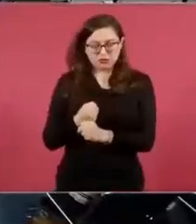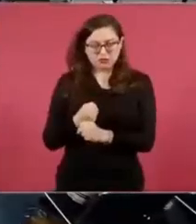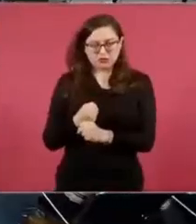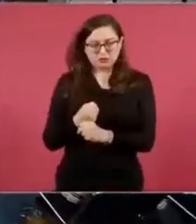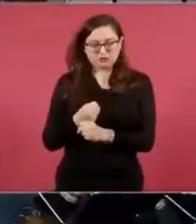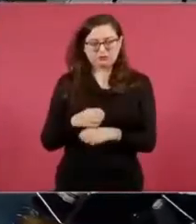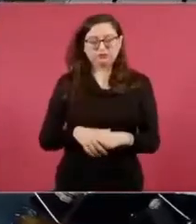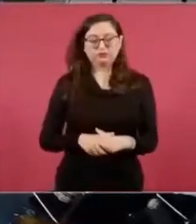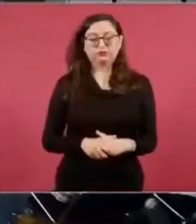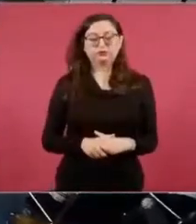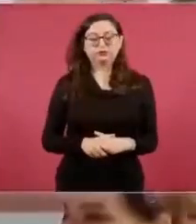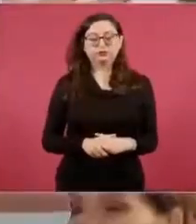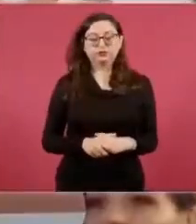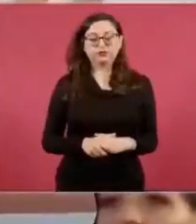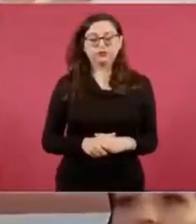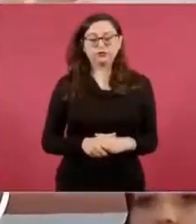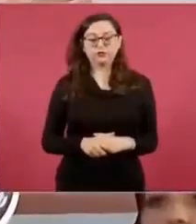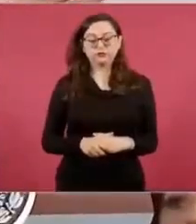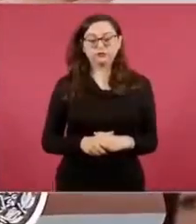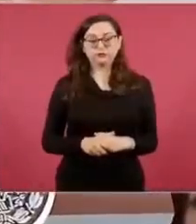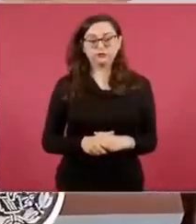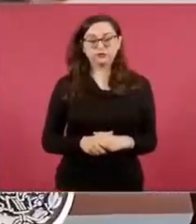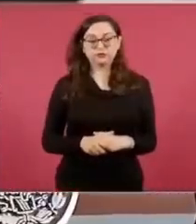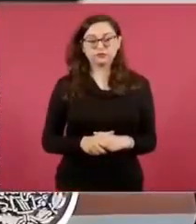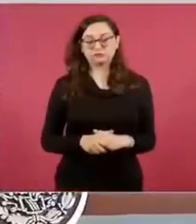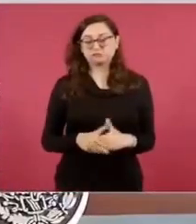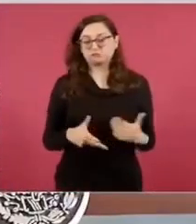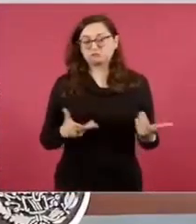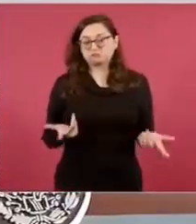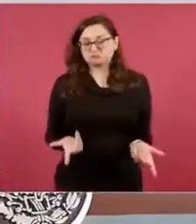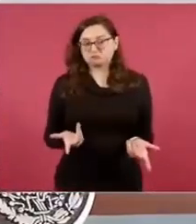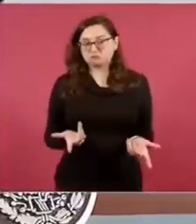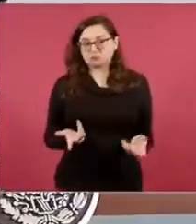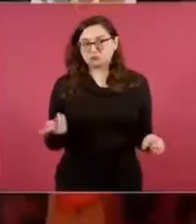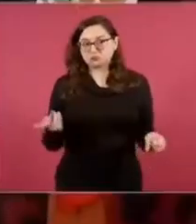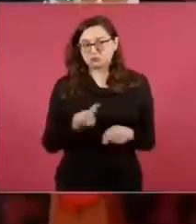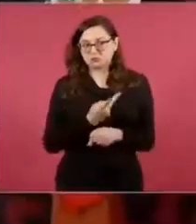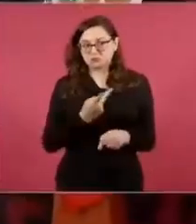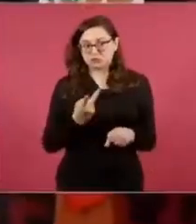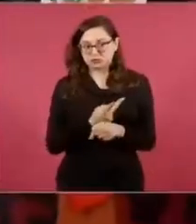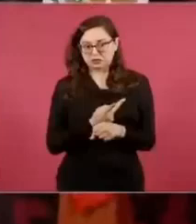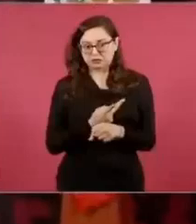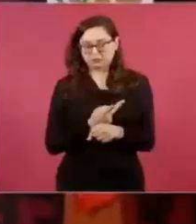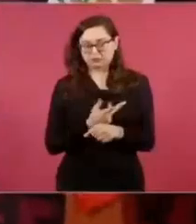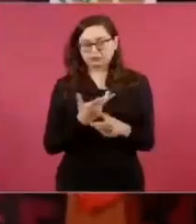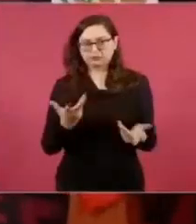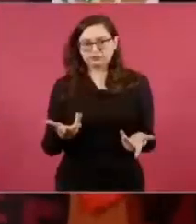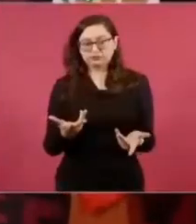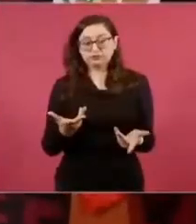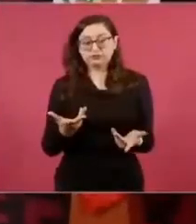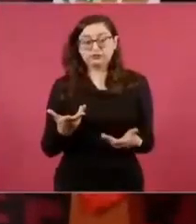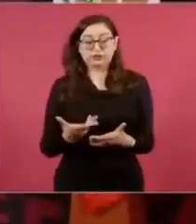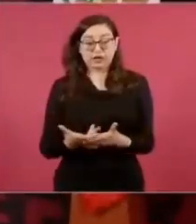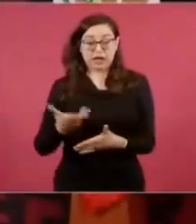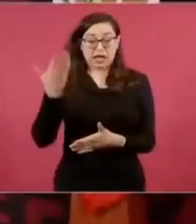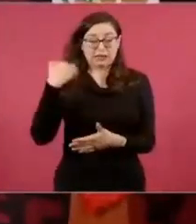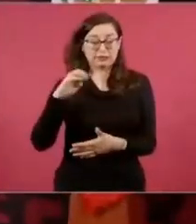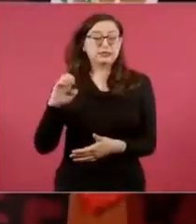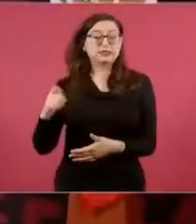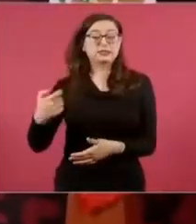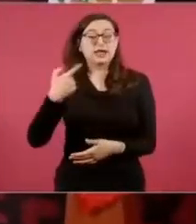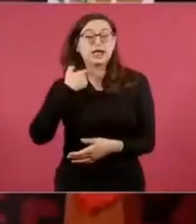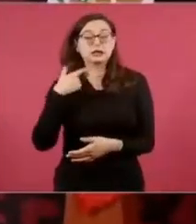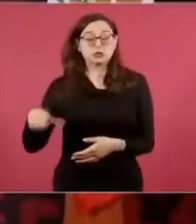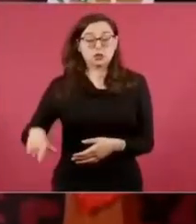pes no nos ha pasado lo que sucedió desde cheverría